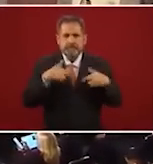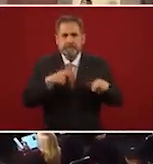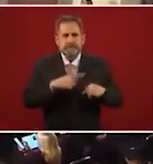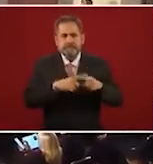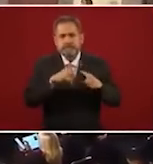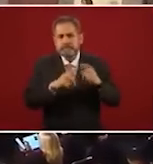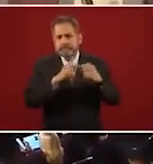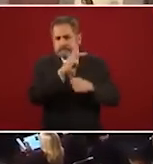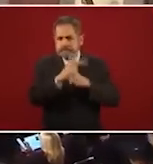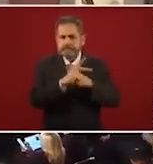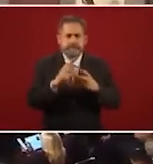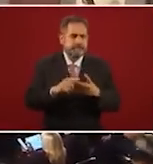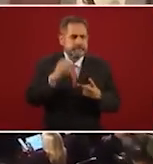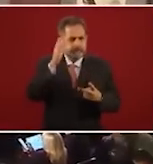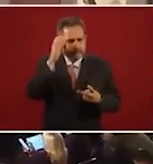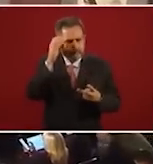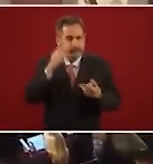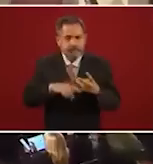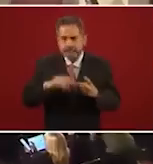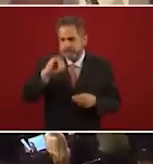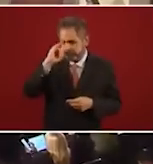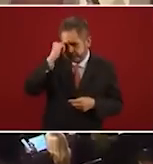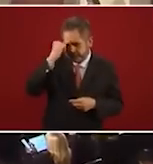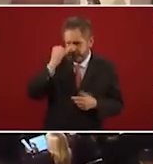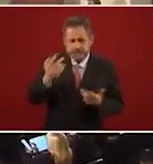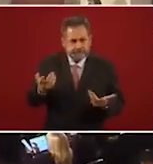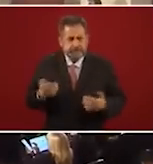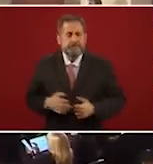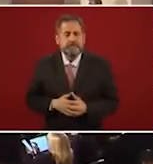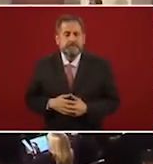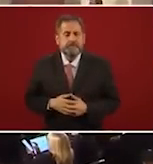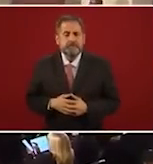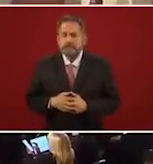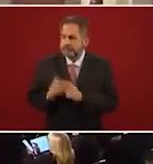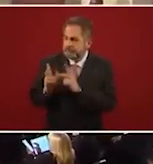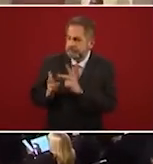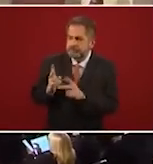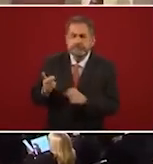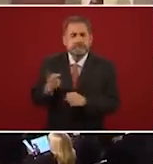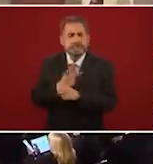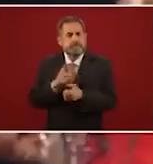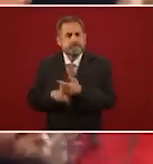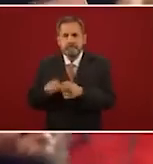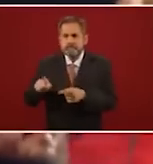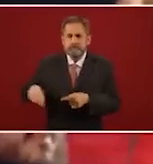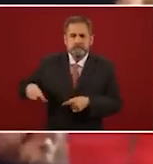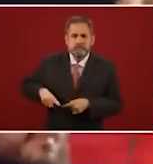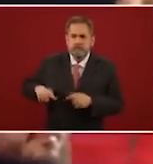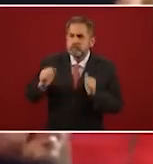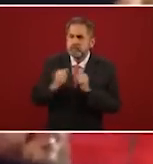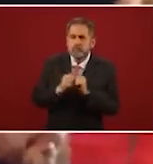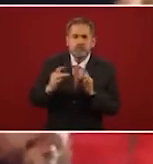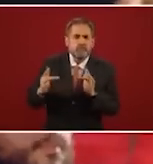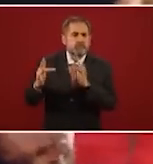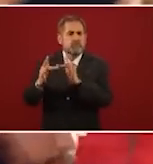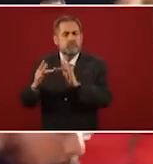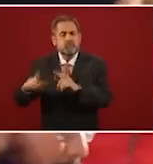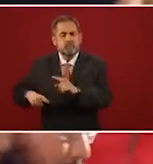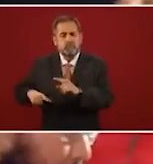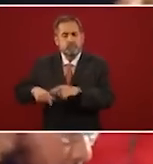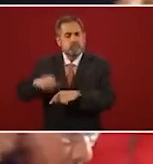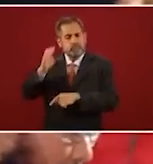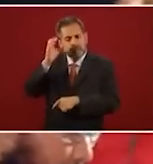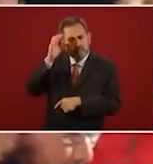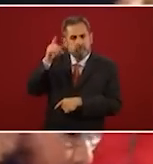países de China y la India. ¿Cuál es la relación o las pláticas que su gobierno ha entablado con esos gobiernos para